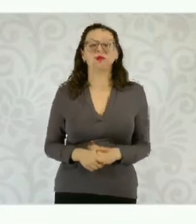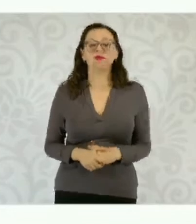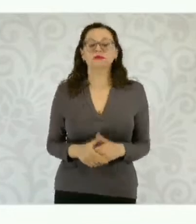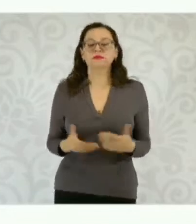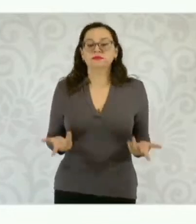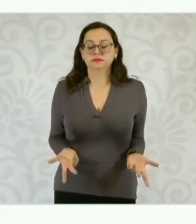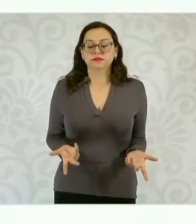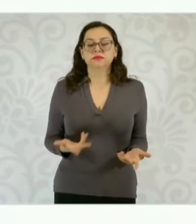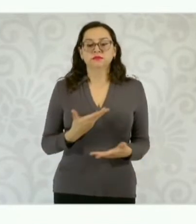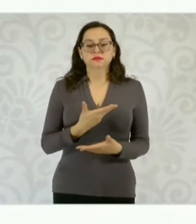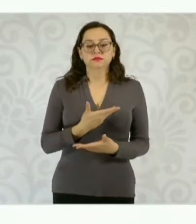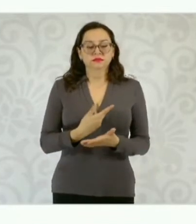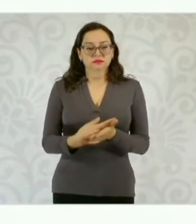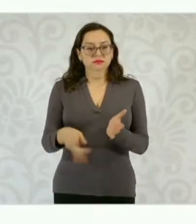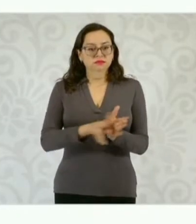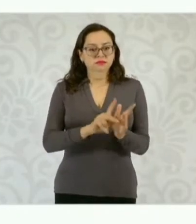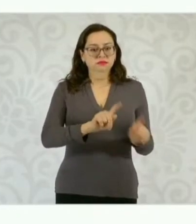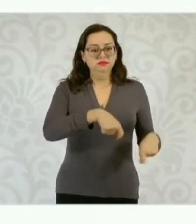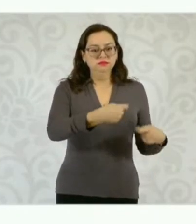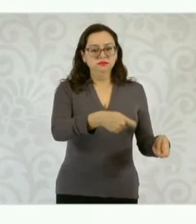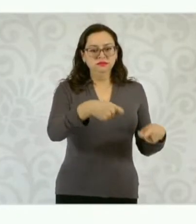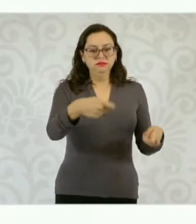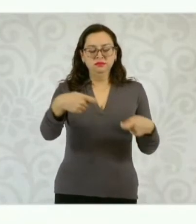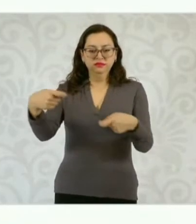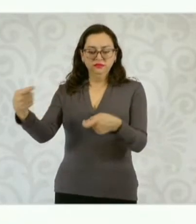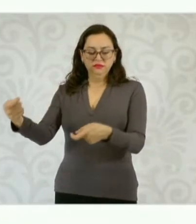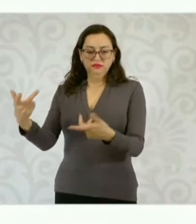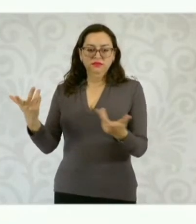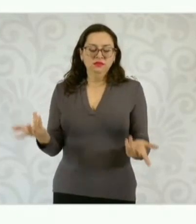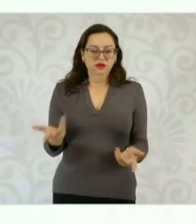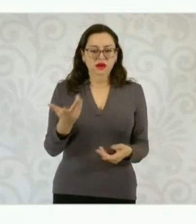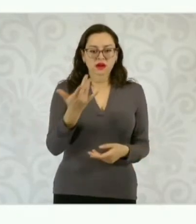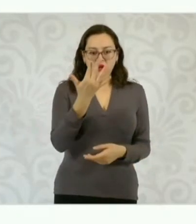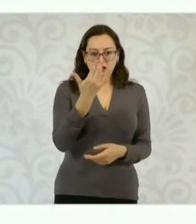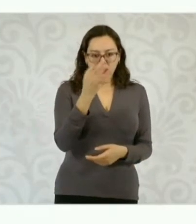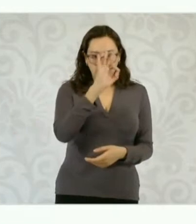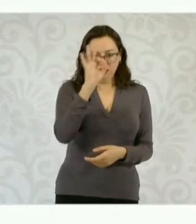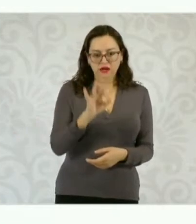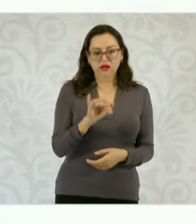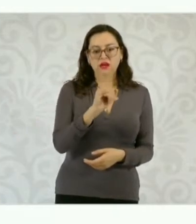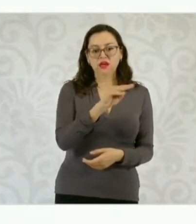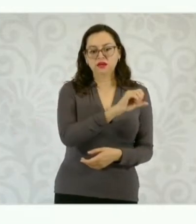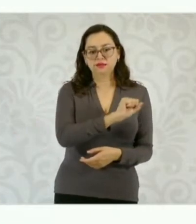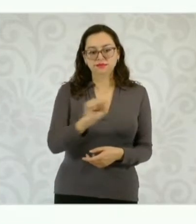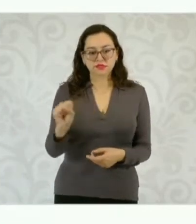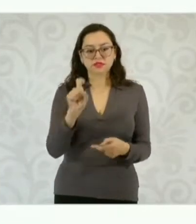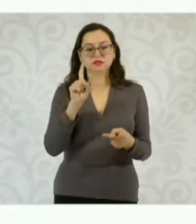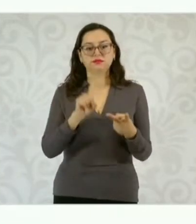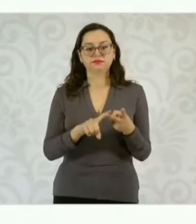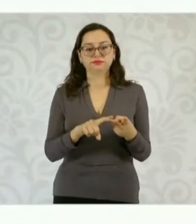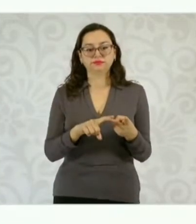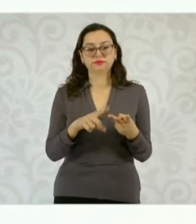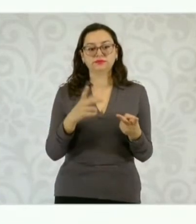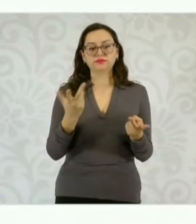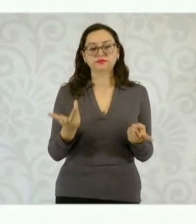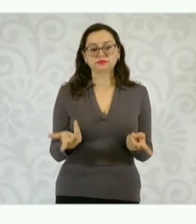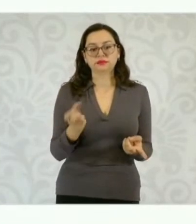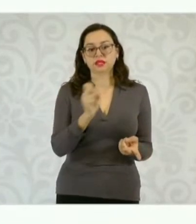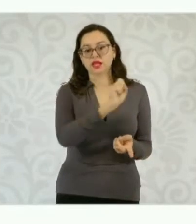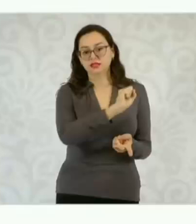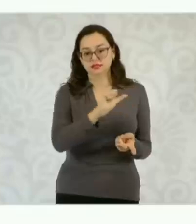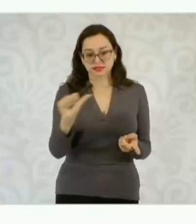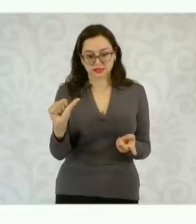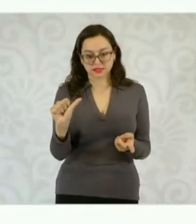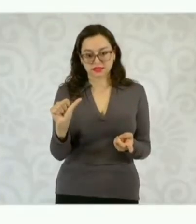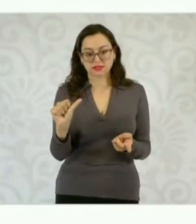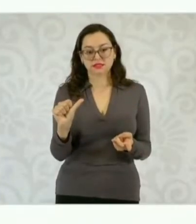18,000 plazas en el sector, prácticamente la mitad o un poco más son para el IMSS, 30% para la Secretaría de Salud, que involucra tanto el IMSS como los